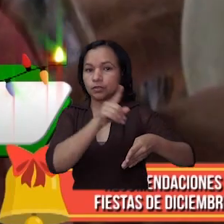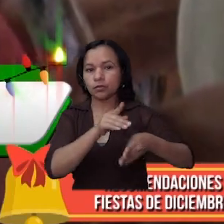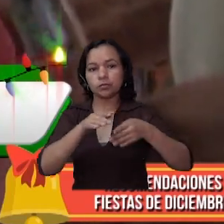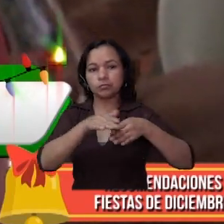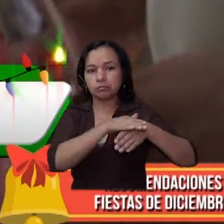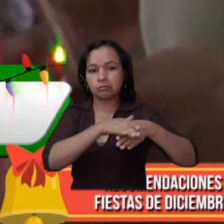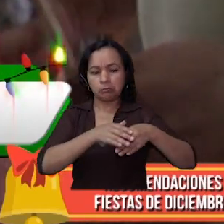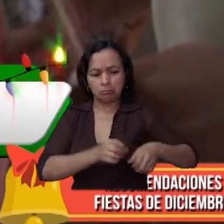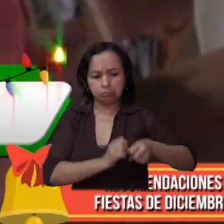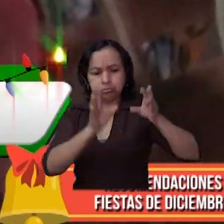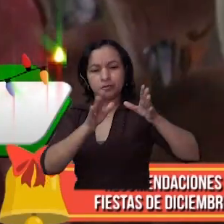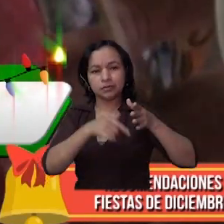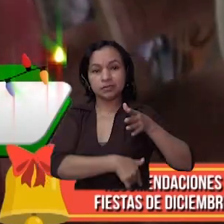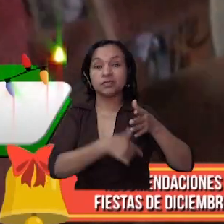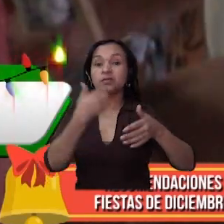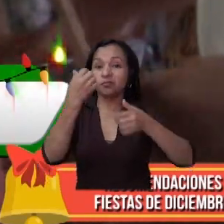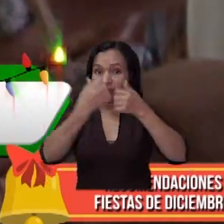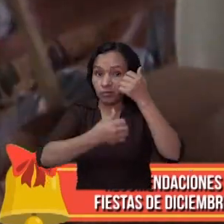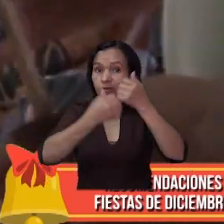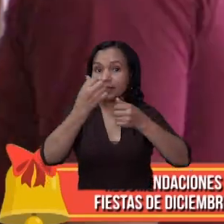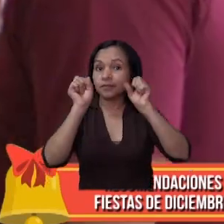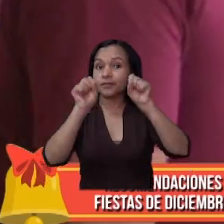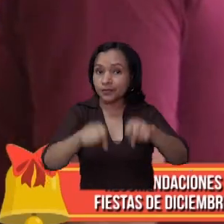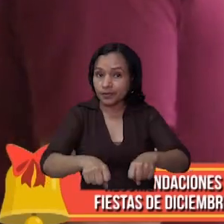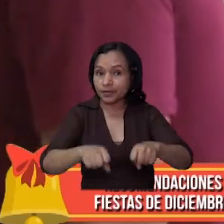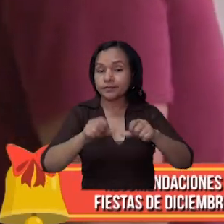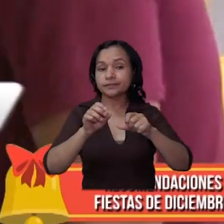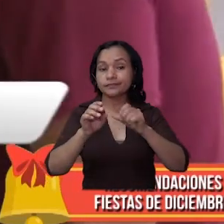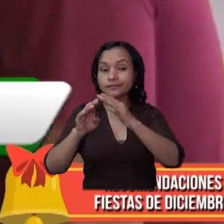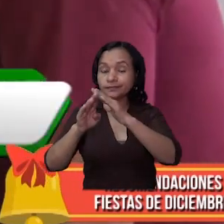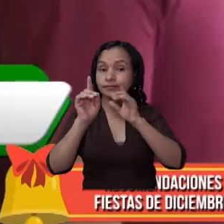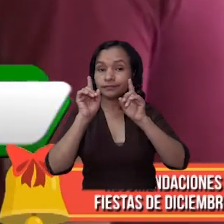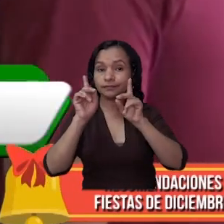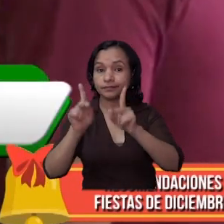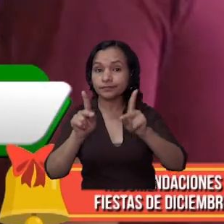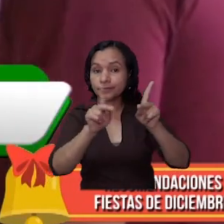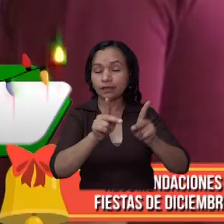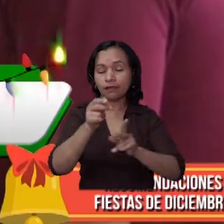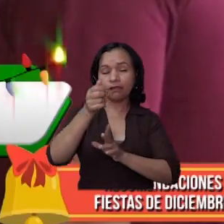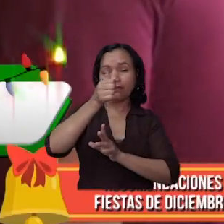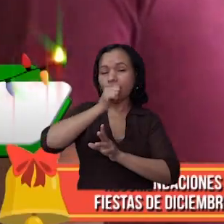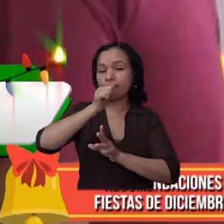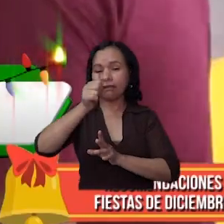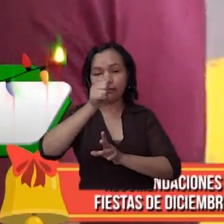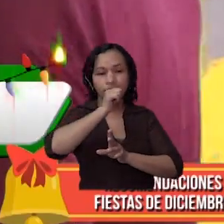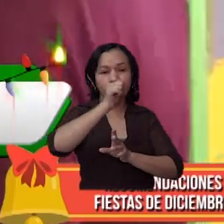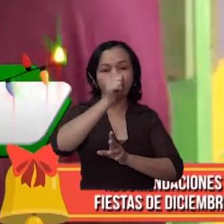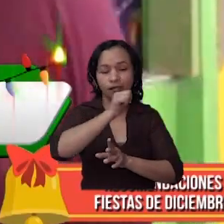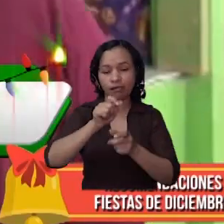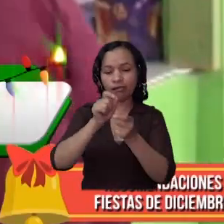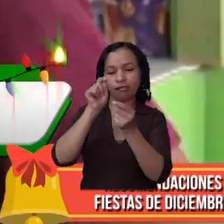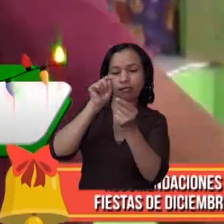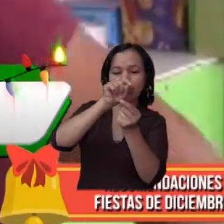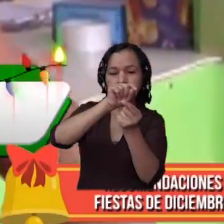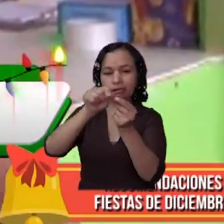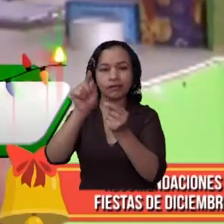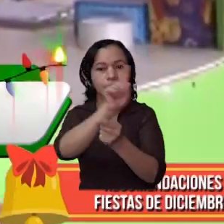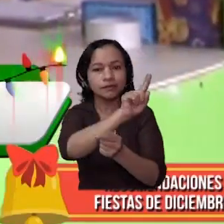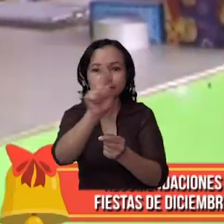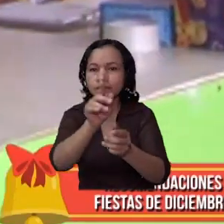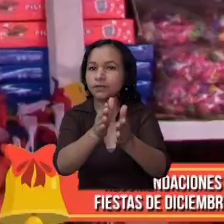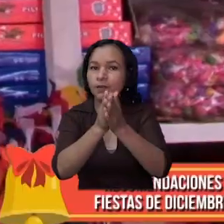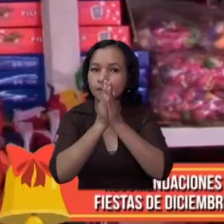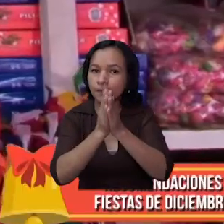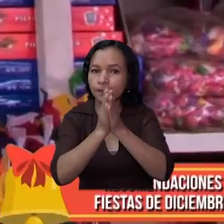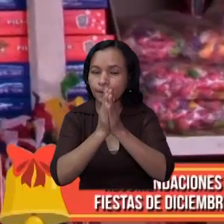roce podría activarlos y provocar tragedias. Evitemos que personas bajo los efectos del alcohol manipulen algún tipo de